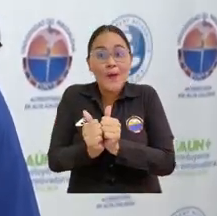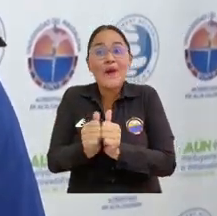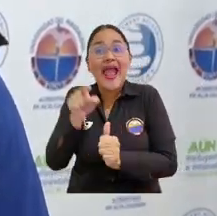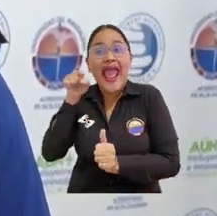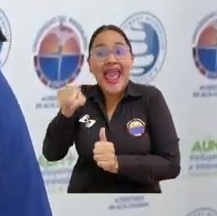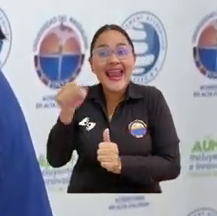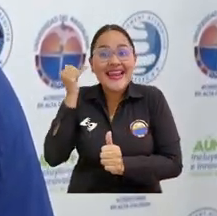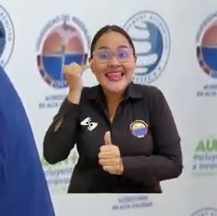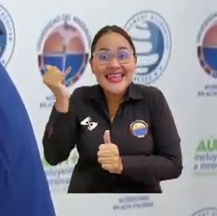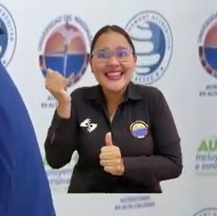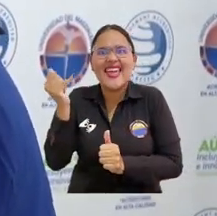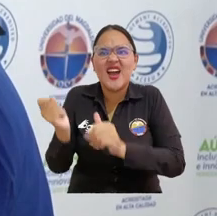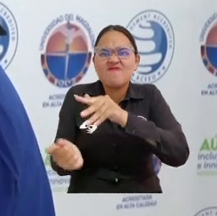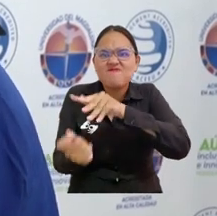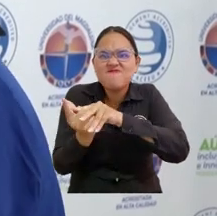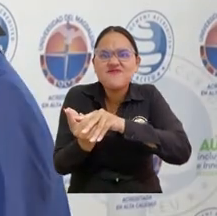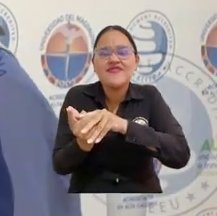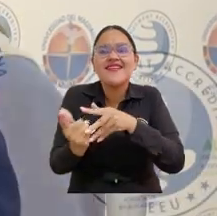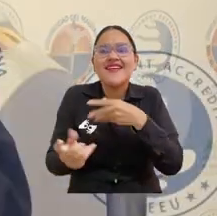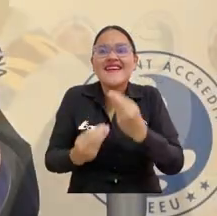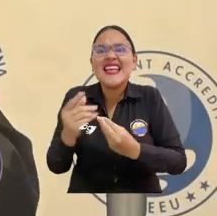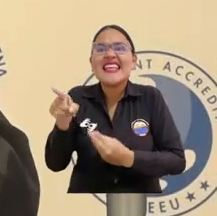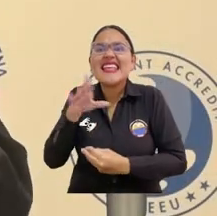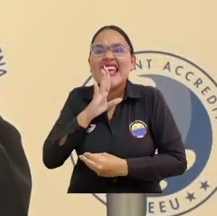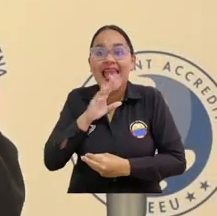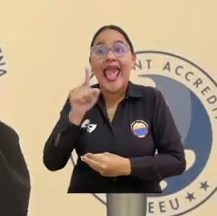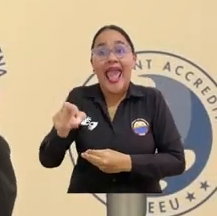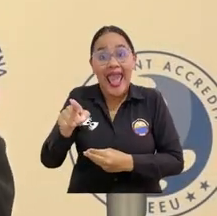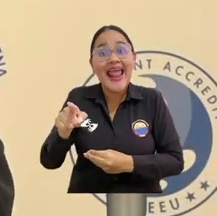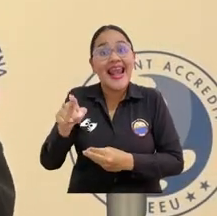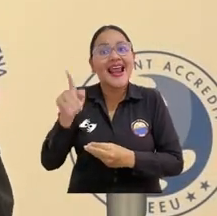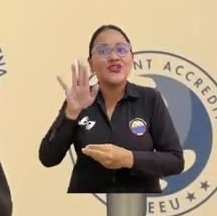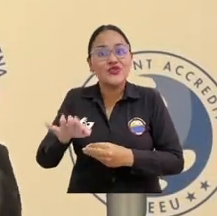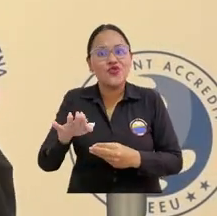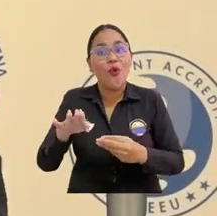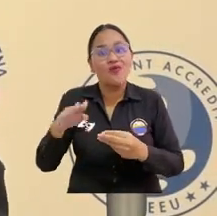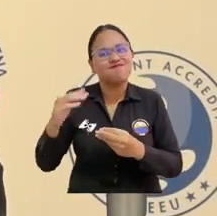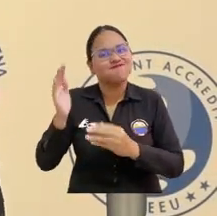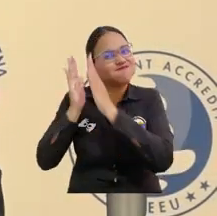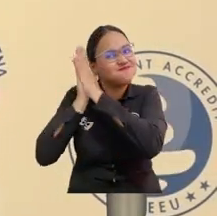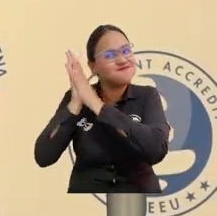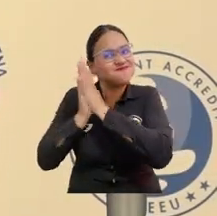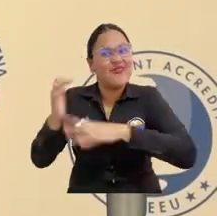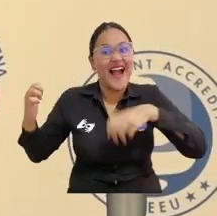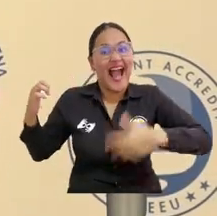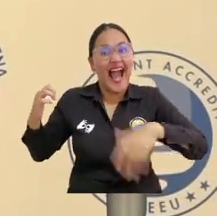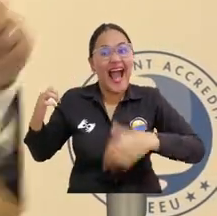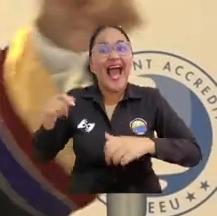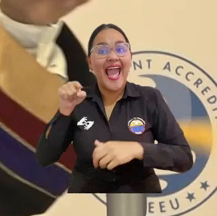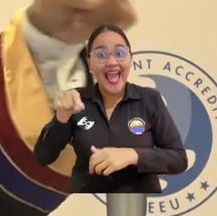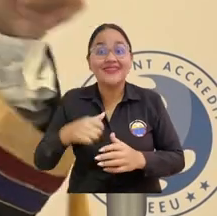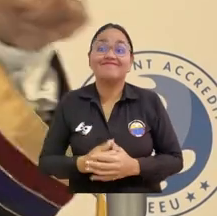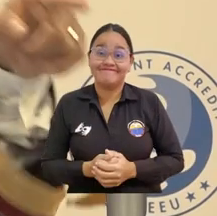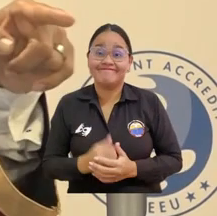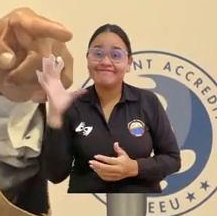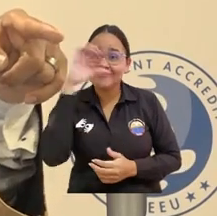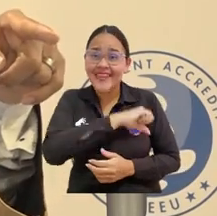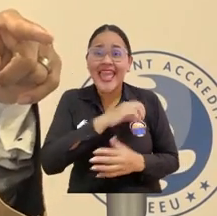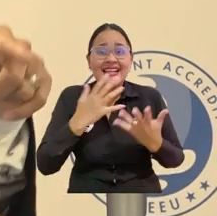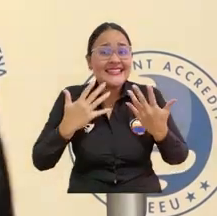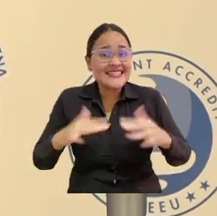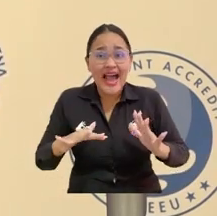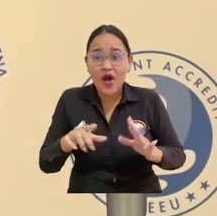Vives, fundador de la iniciativa social. Esta primera siembra es la siembra y es la cosecha inicial que dio la Fundación